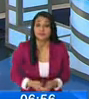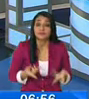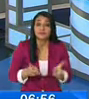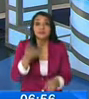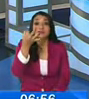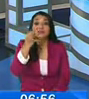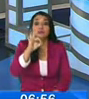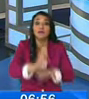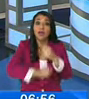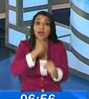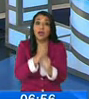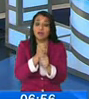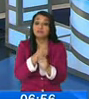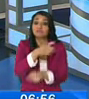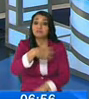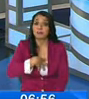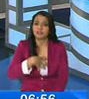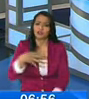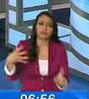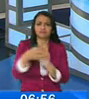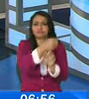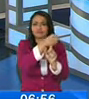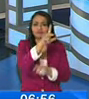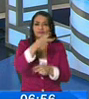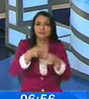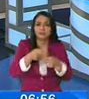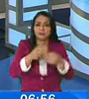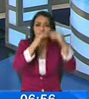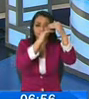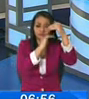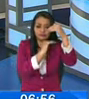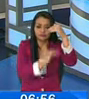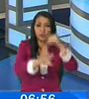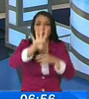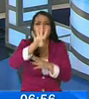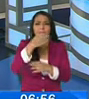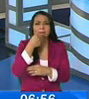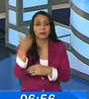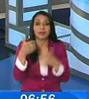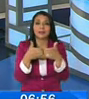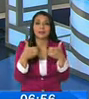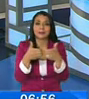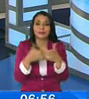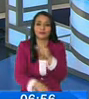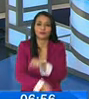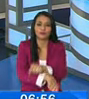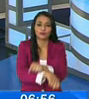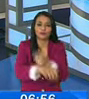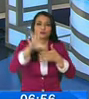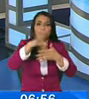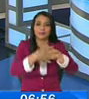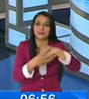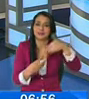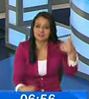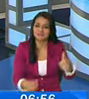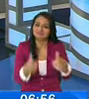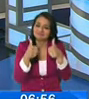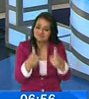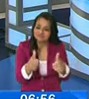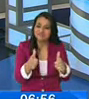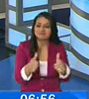años, Berito, logra Barcelona inscribir el nombre de los 4 mejores equipos del fútbol sudamericano. Enhorabuena y felicidades a todos